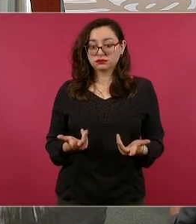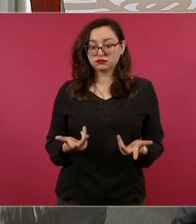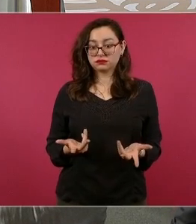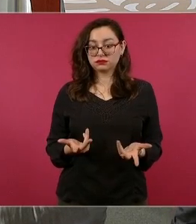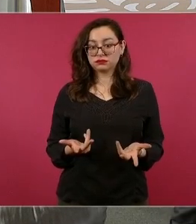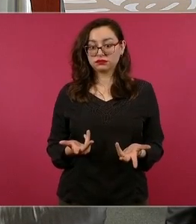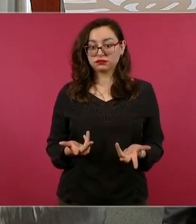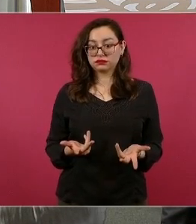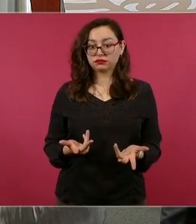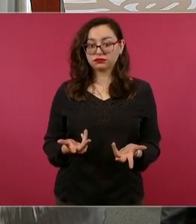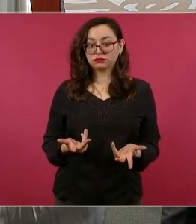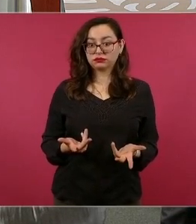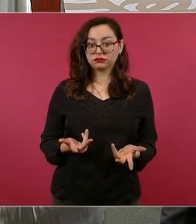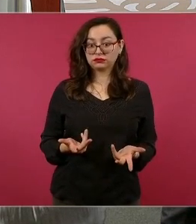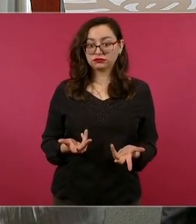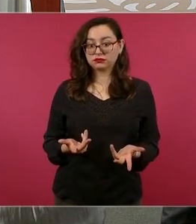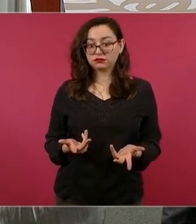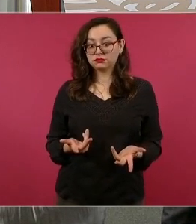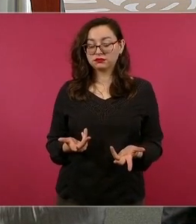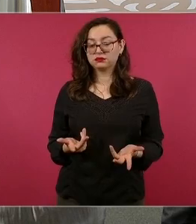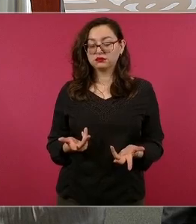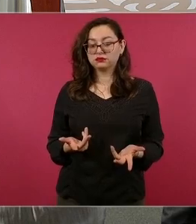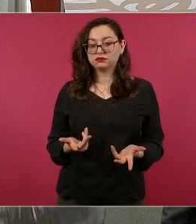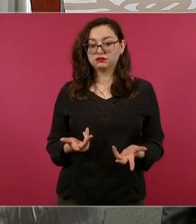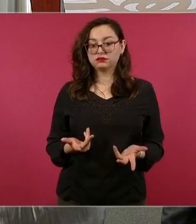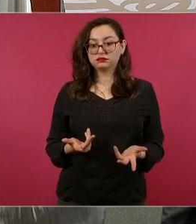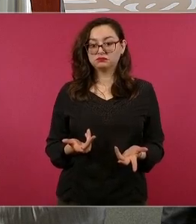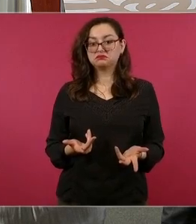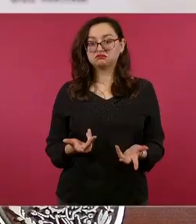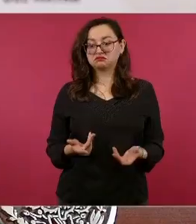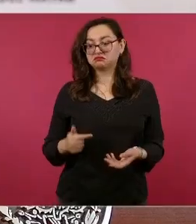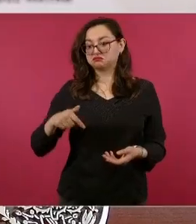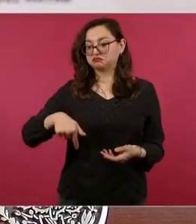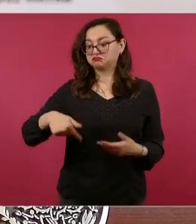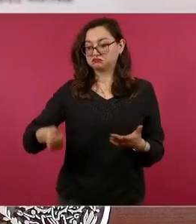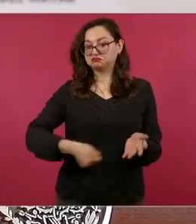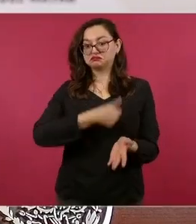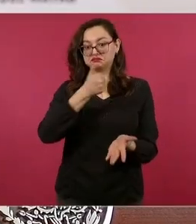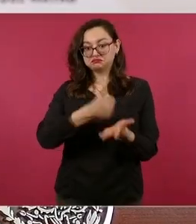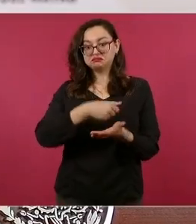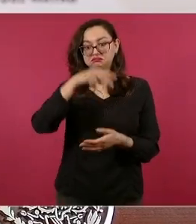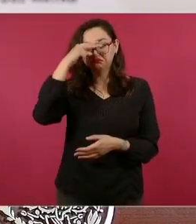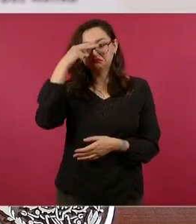me pregunta sobre la ciudad, estoy muy contento